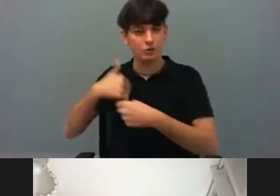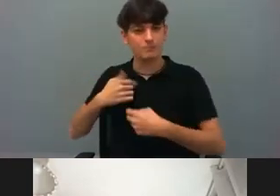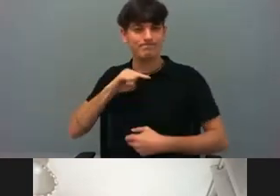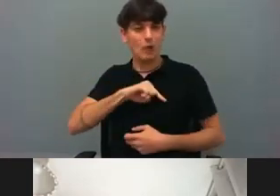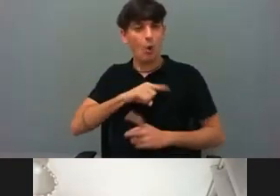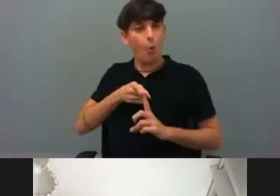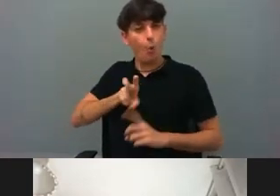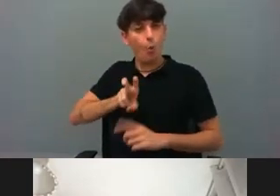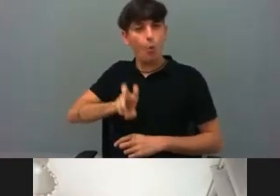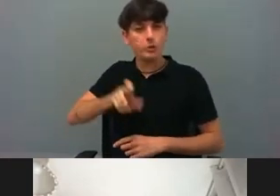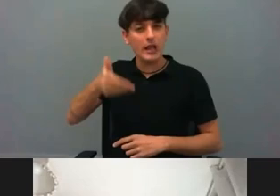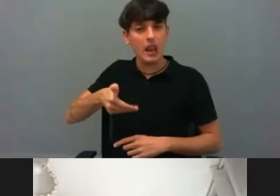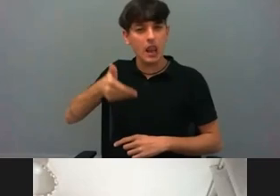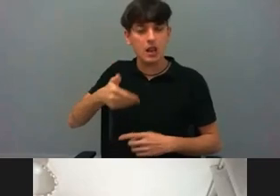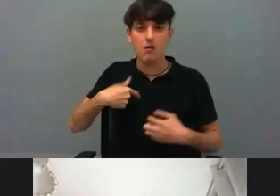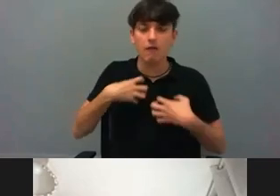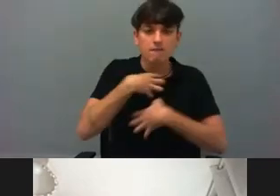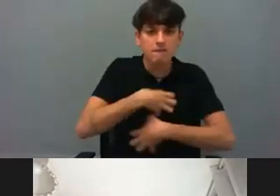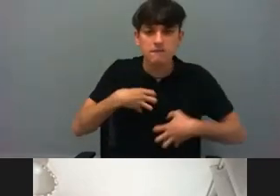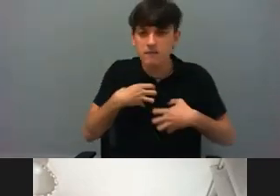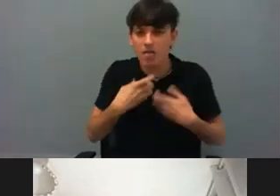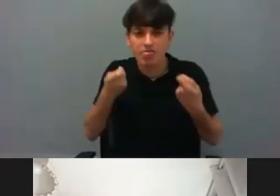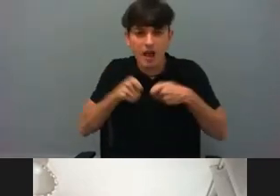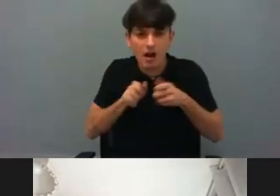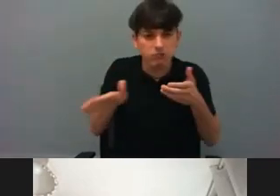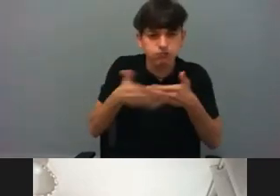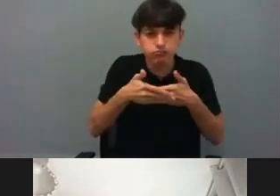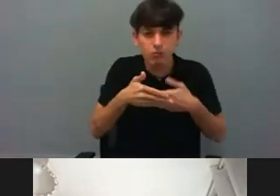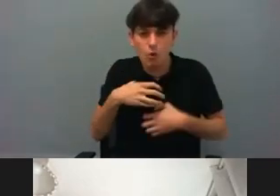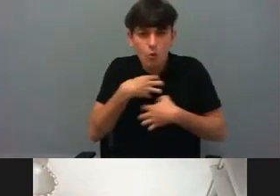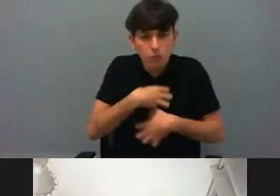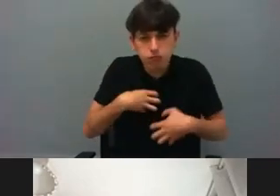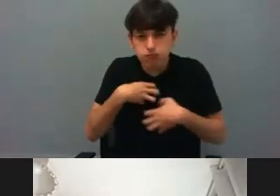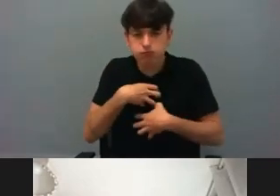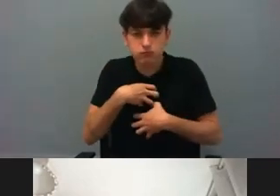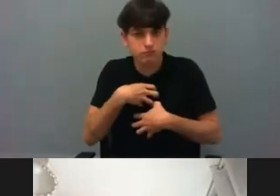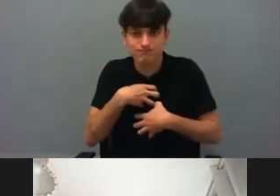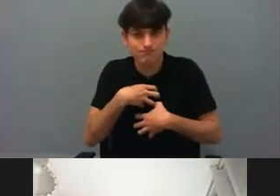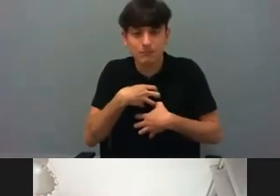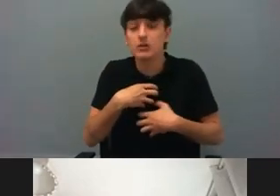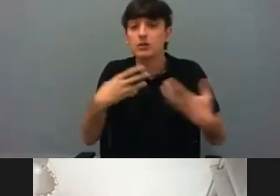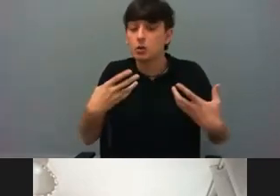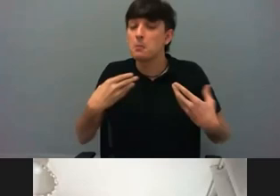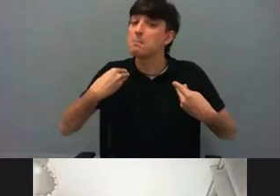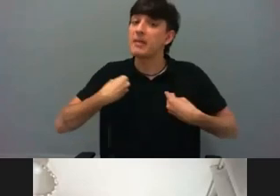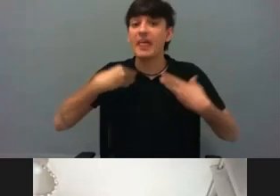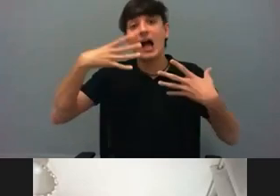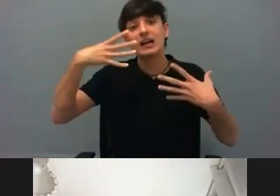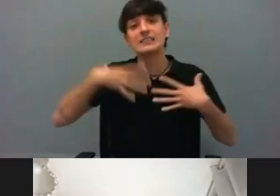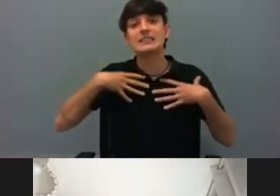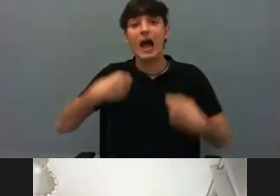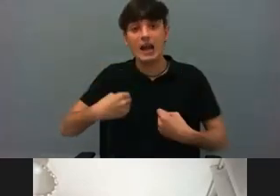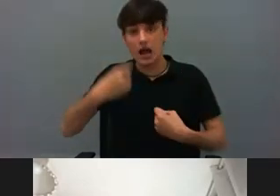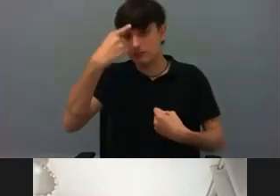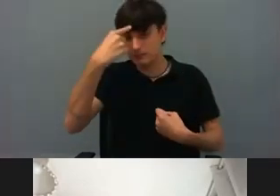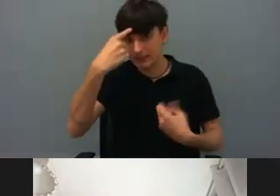cerrarme y posiblemente agobiarme con mi situación más de la cuenta, tener una vida más sana mentalmente, y